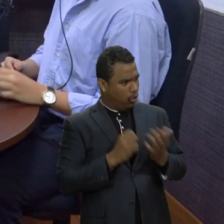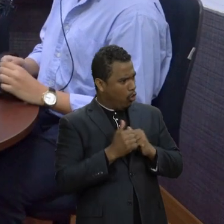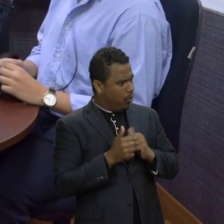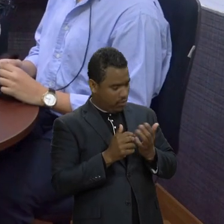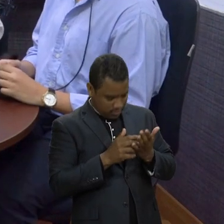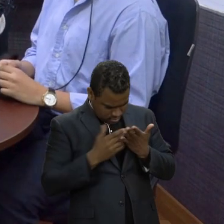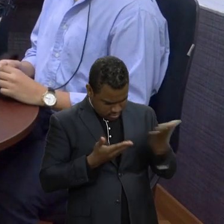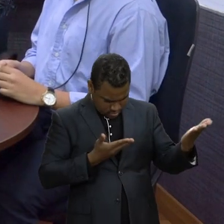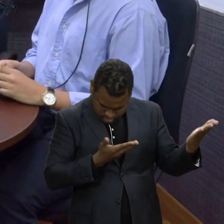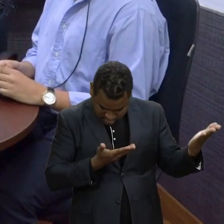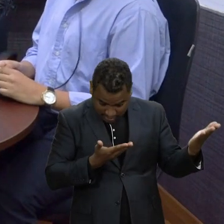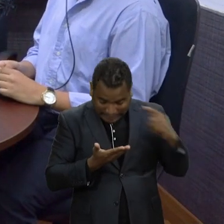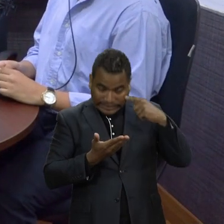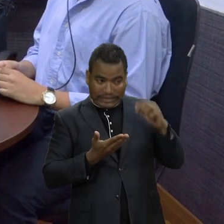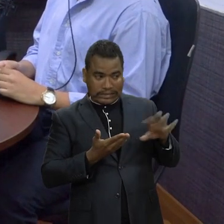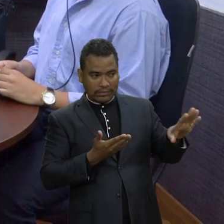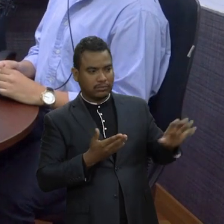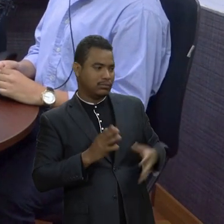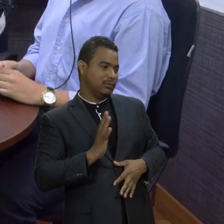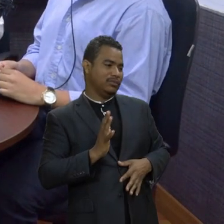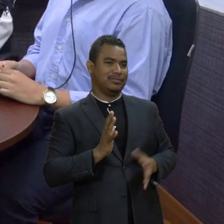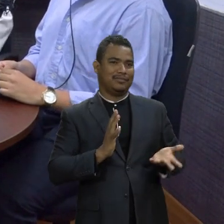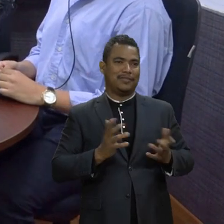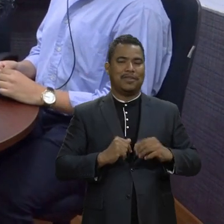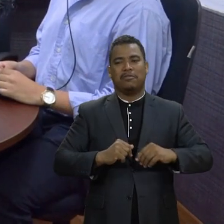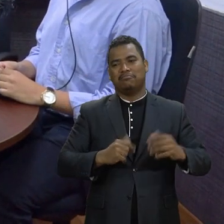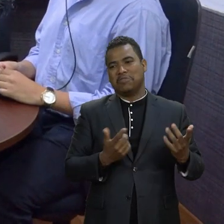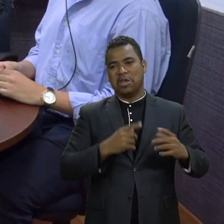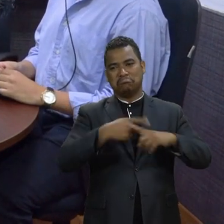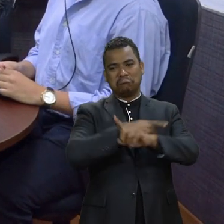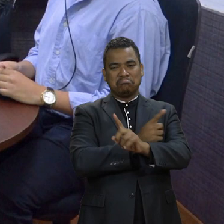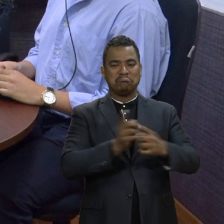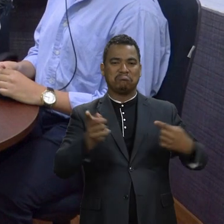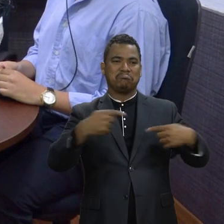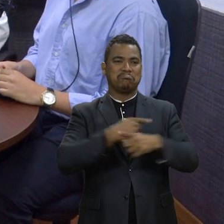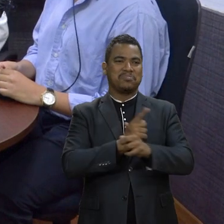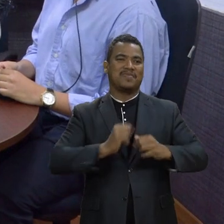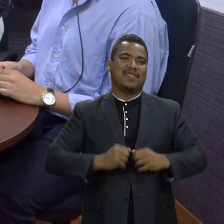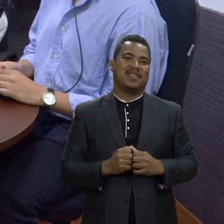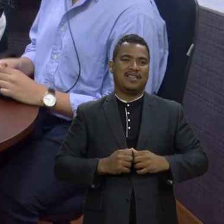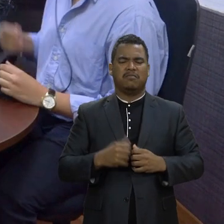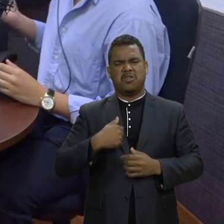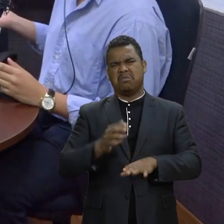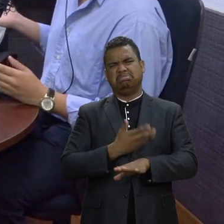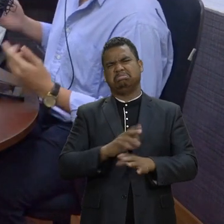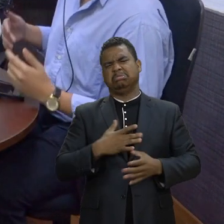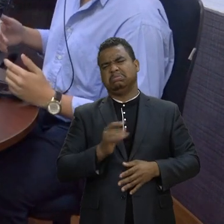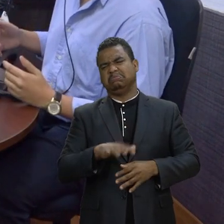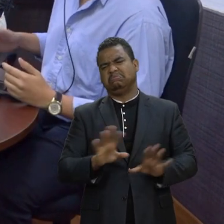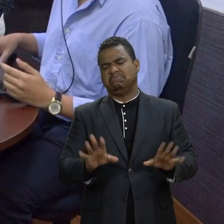cuenta? Y entonces, se ve. Sí, no, yo no soy muy musical. Entiendo. Okay. Usted